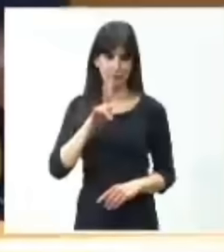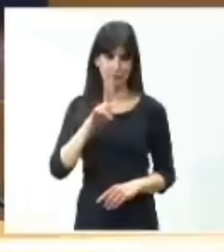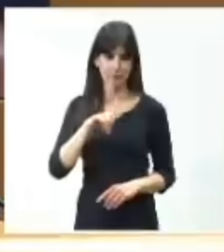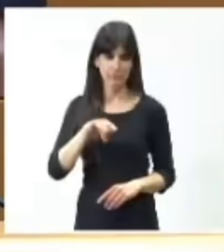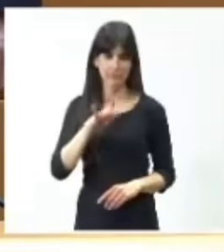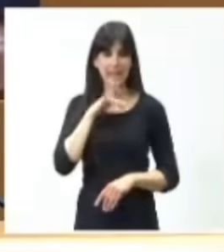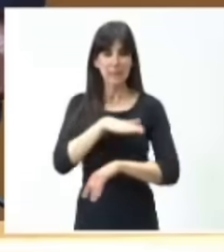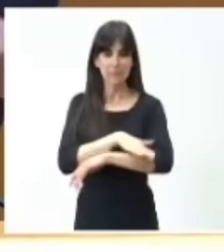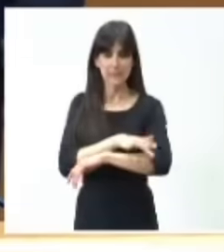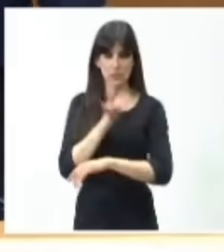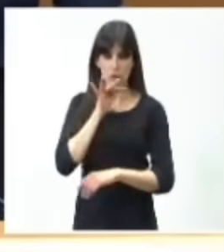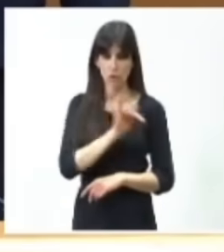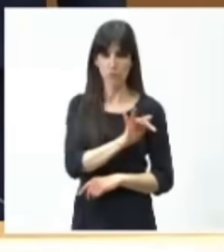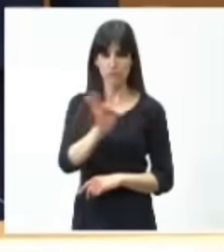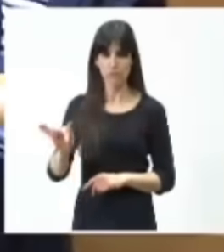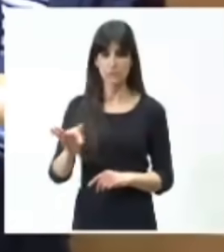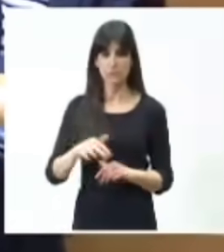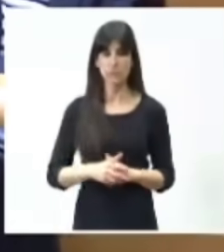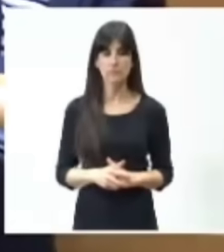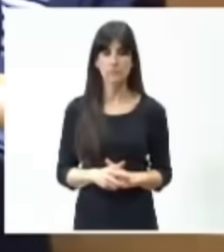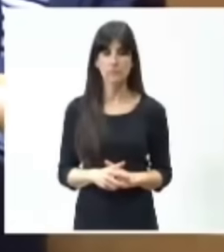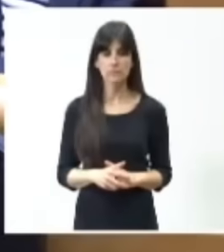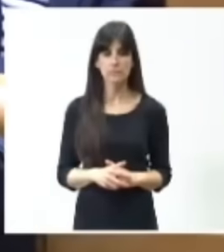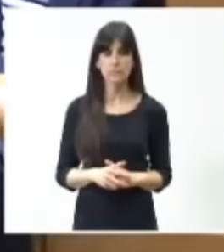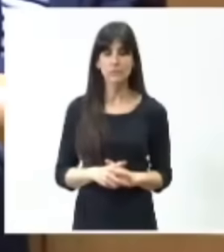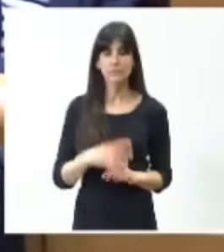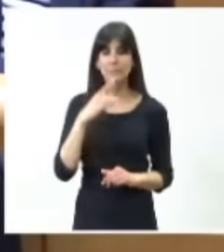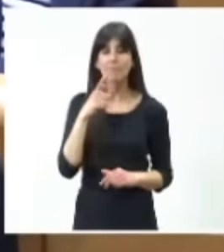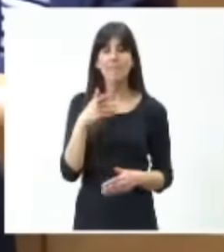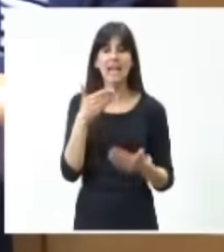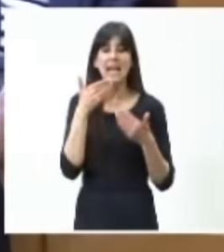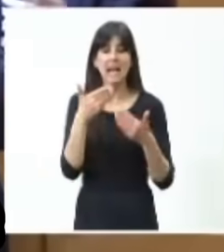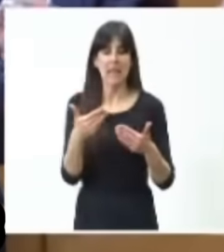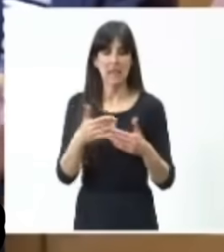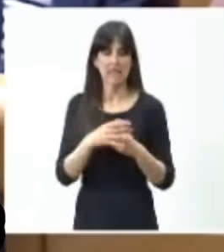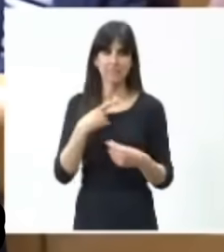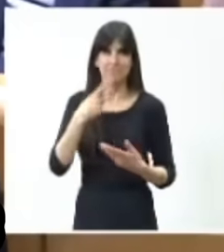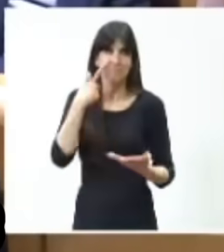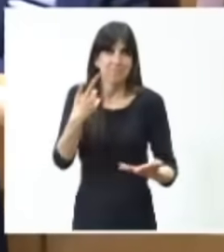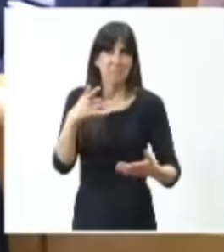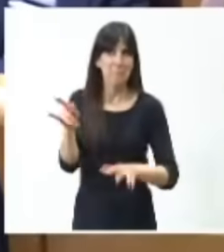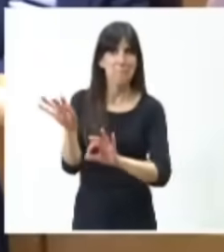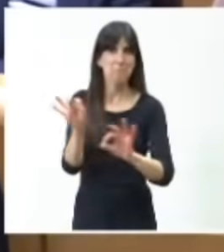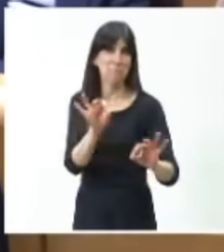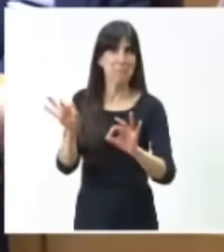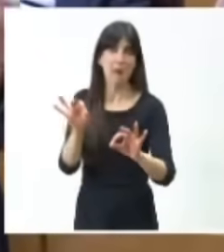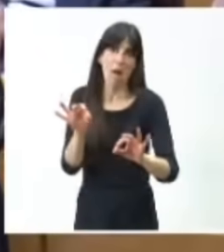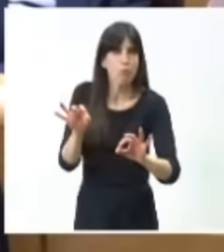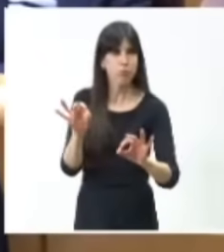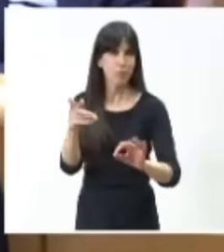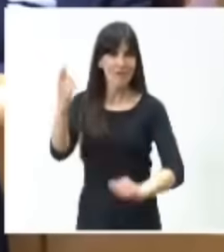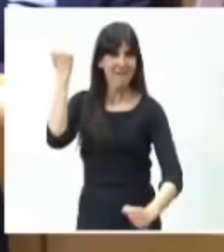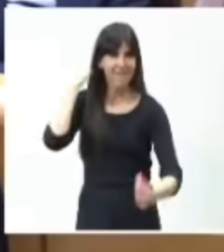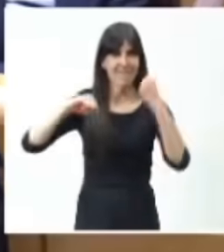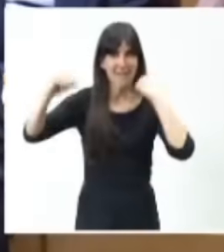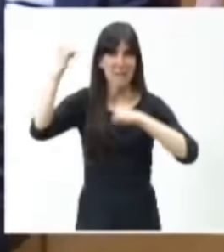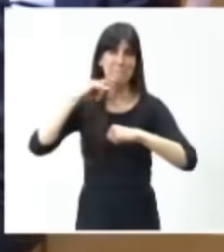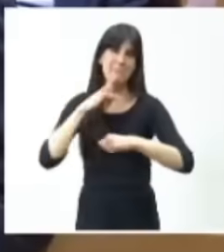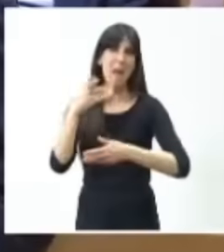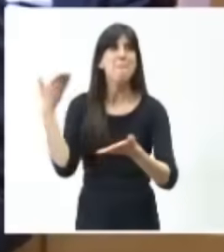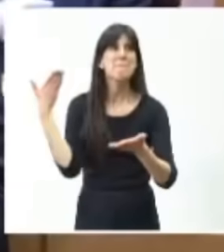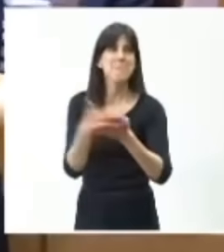Señor ministro, tiene la palabra. Muchas gracias. Ya veo que han preparado ustedes una performance hoy para pedir mi